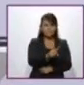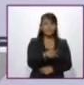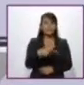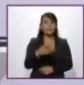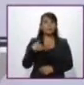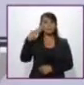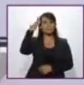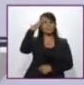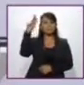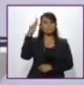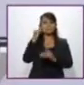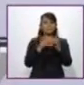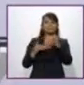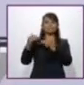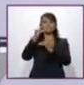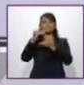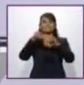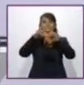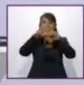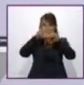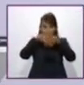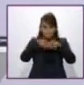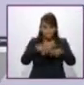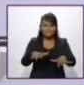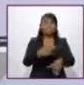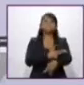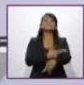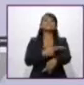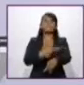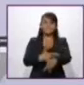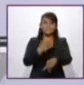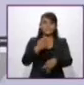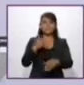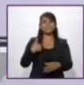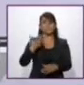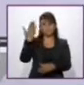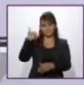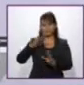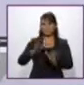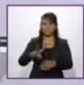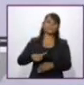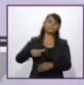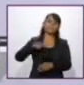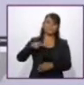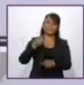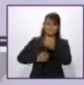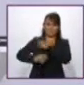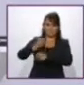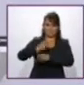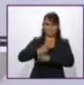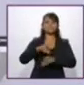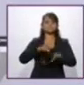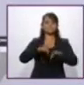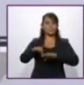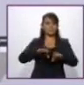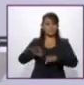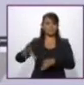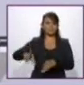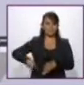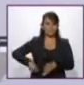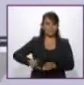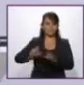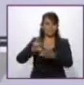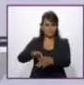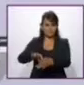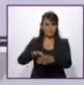honesta y transparente, y eso he demostrado en los 17 años que llevo en el servicio público. Necesitamos